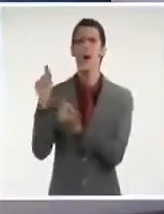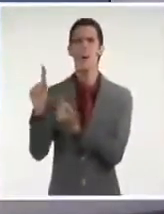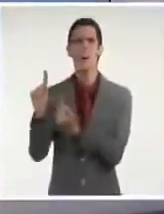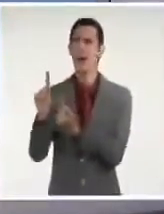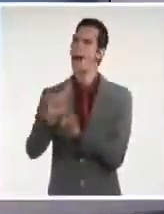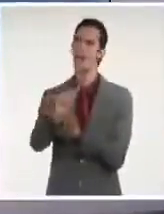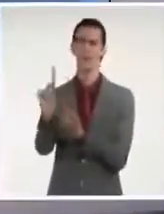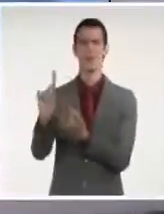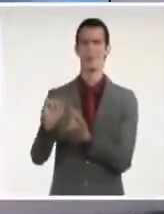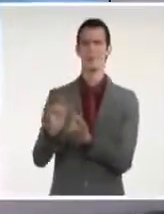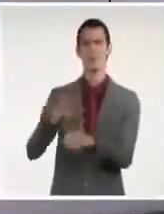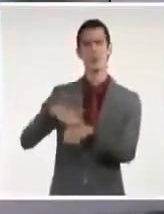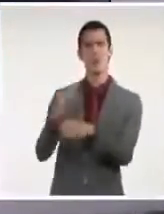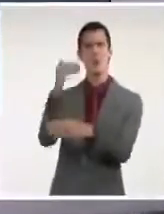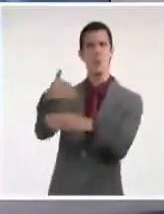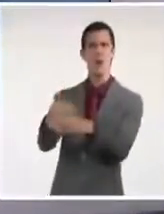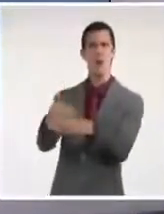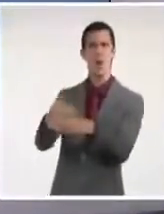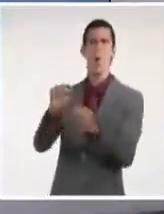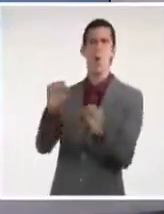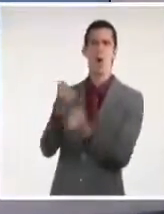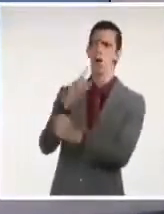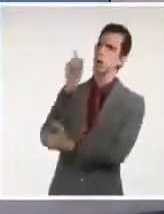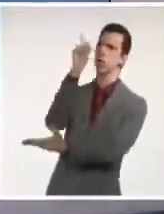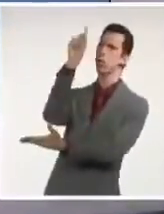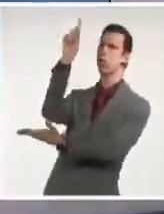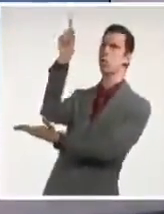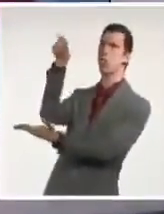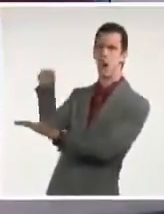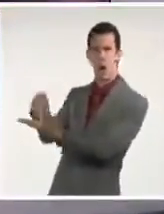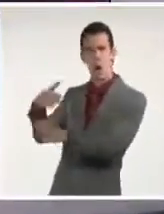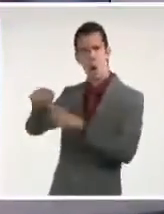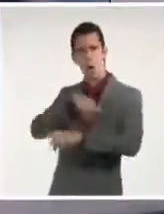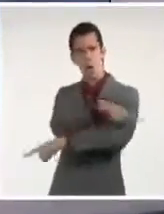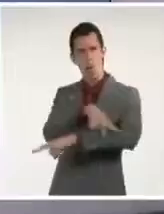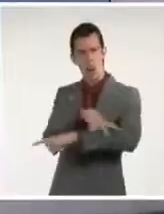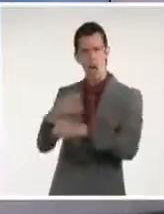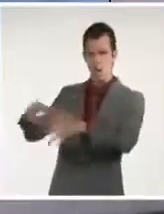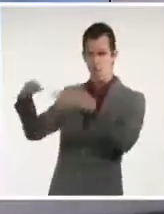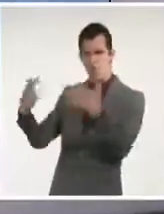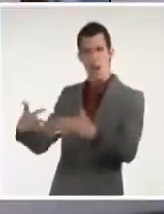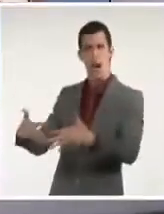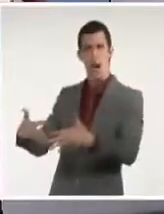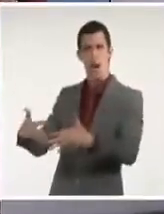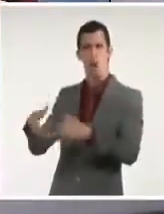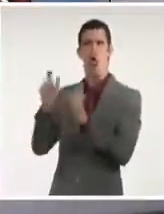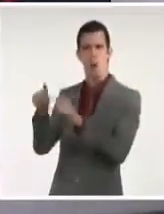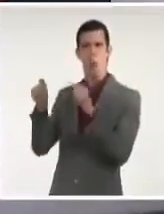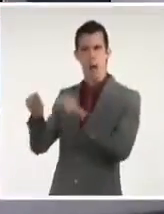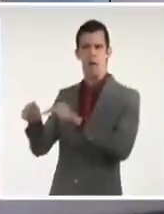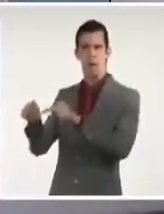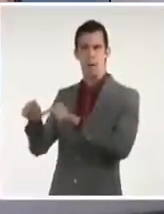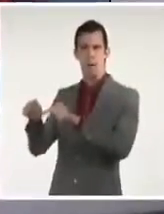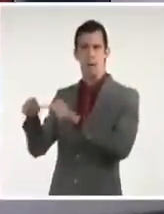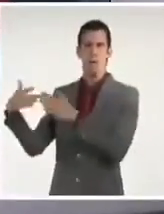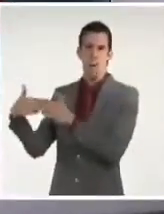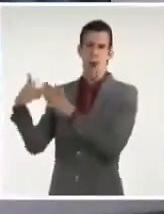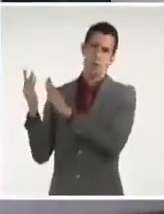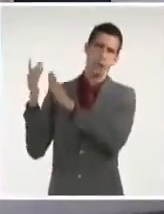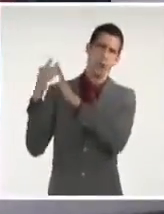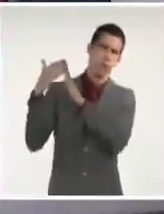bloqueo, cuando la prioridad del mundo debería ser salvar vidas, mitigar los efectos de la pandemia, evitar que se mueran